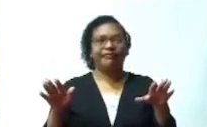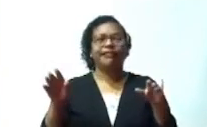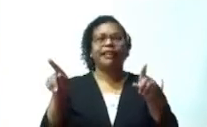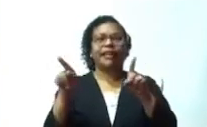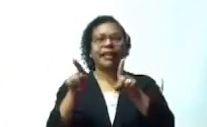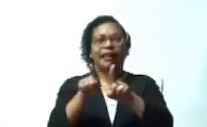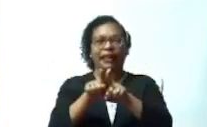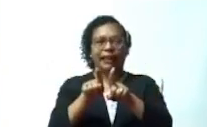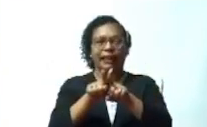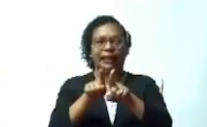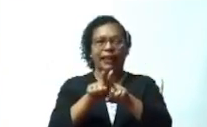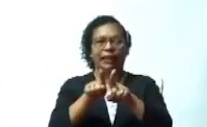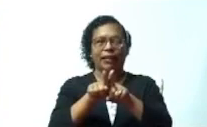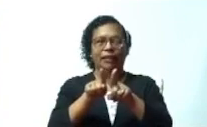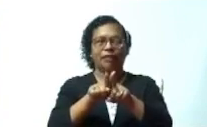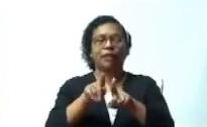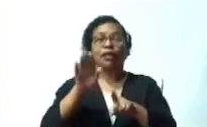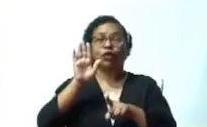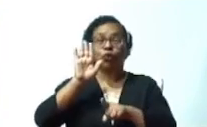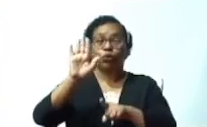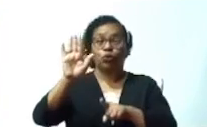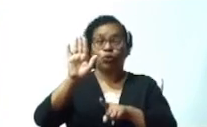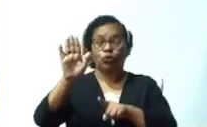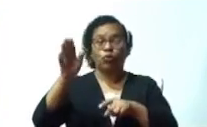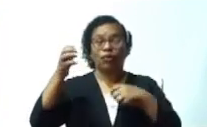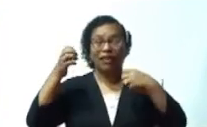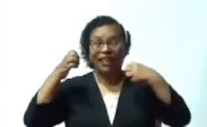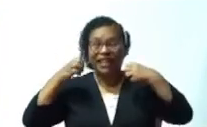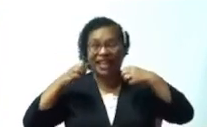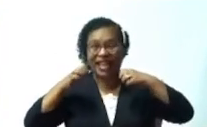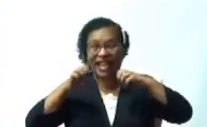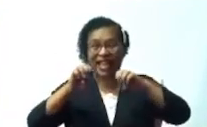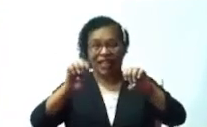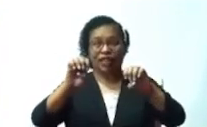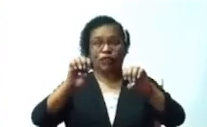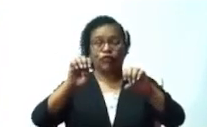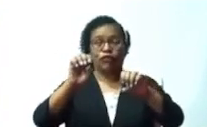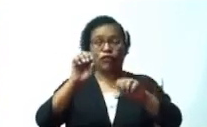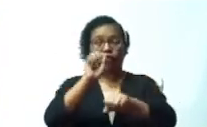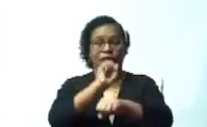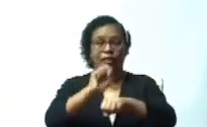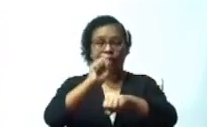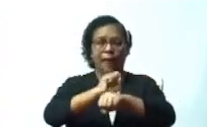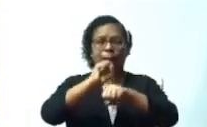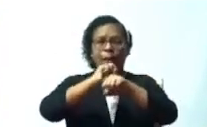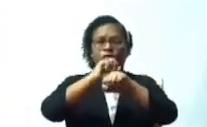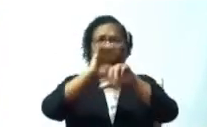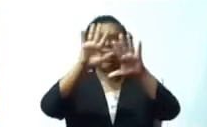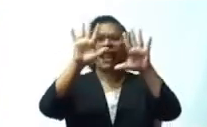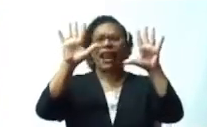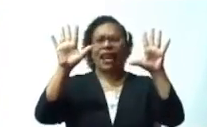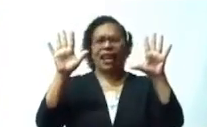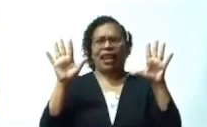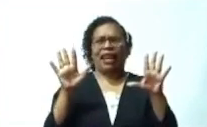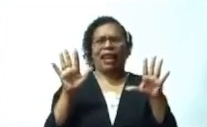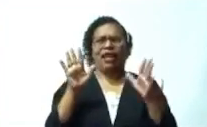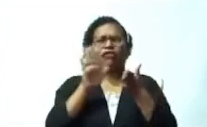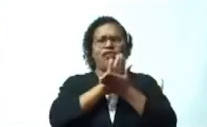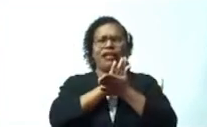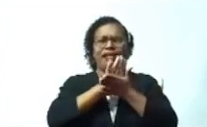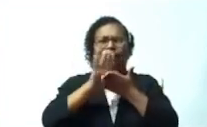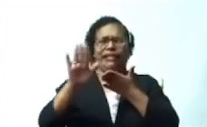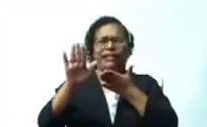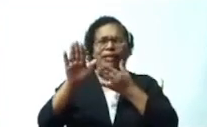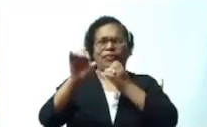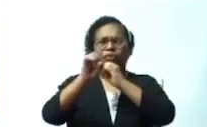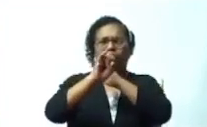a ello, por su lucha por la transparencia, por el fortalecimiento institucional, por la democracia